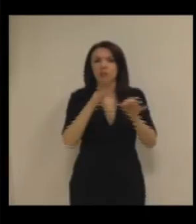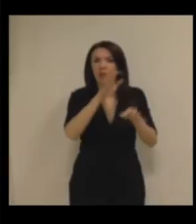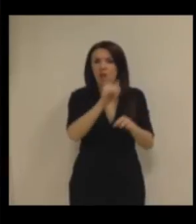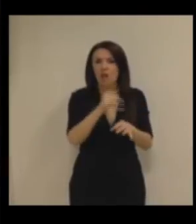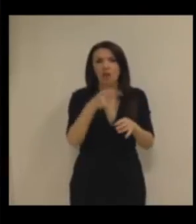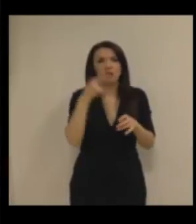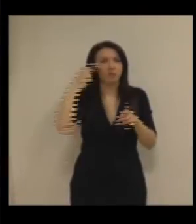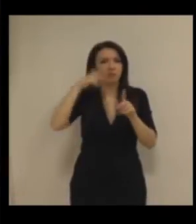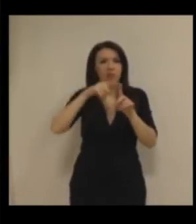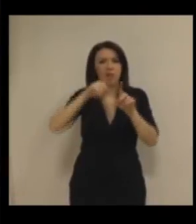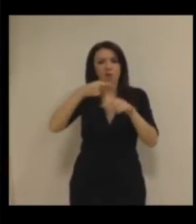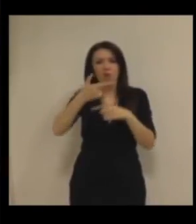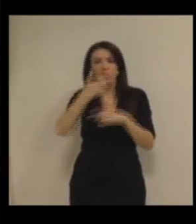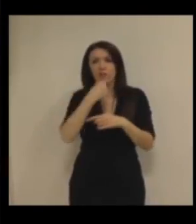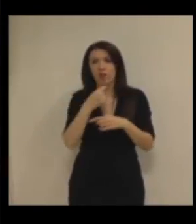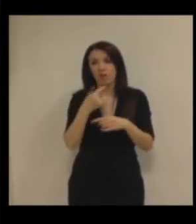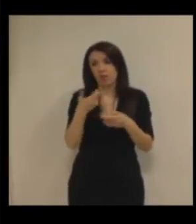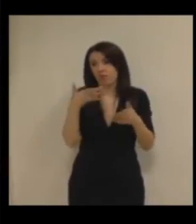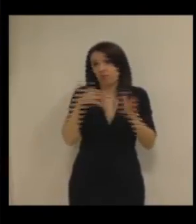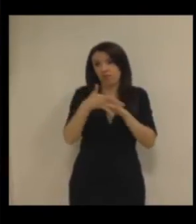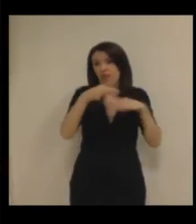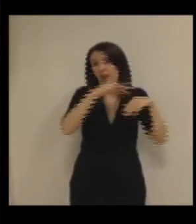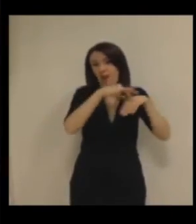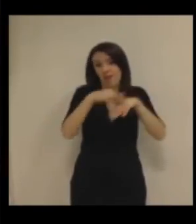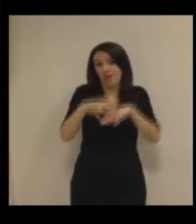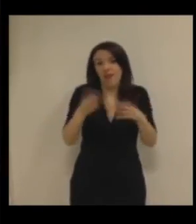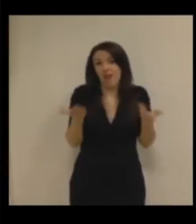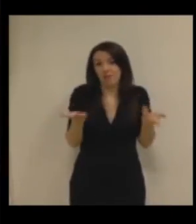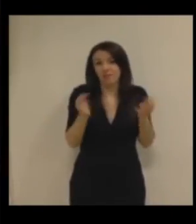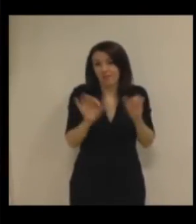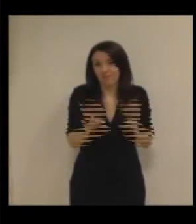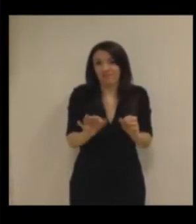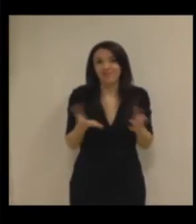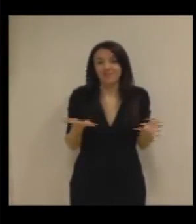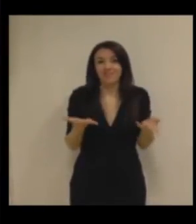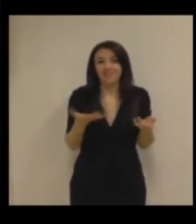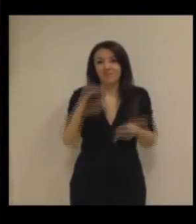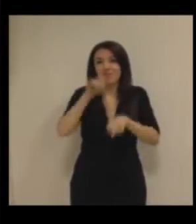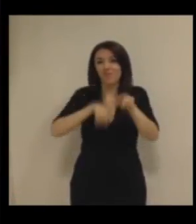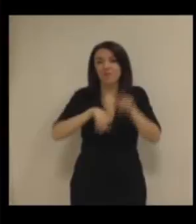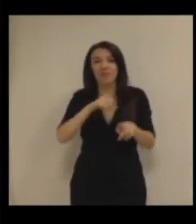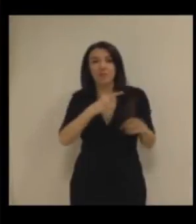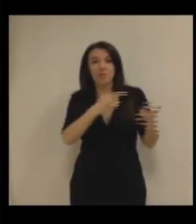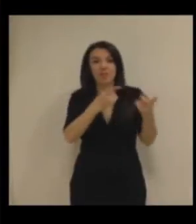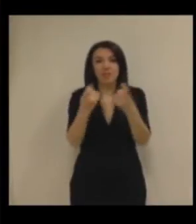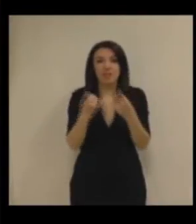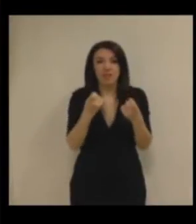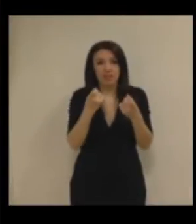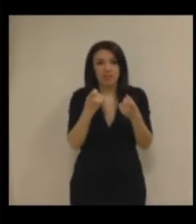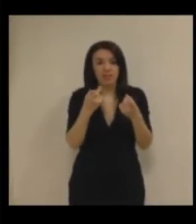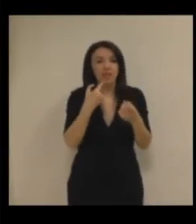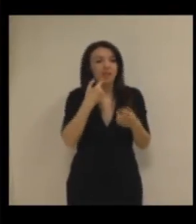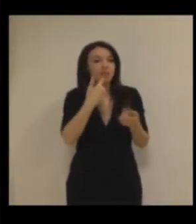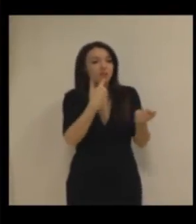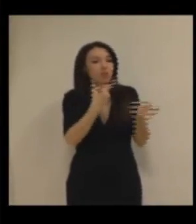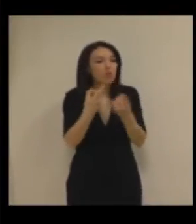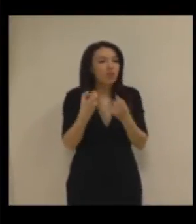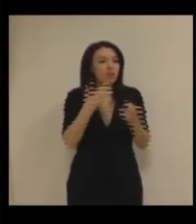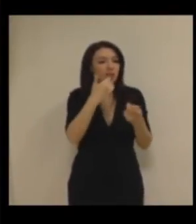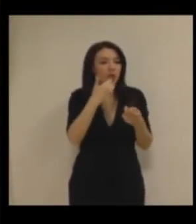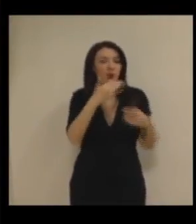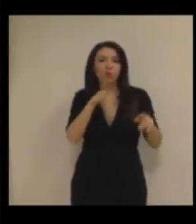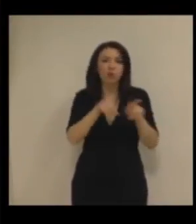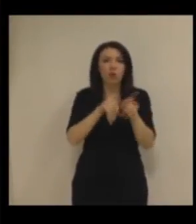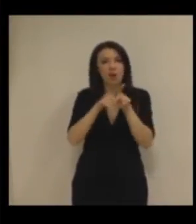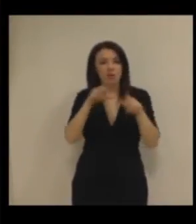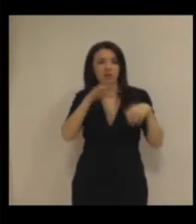fácilmente. Te va guiando, por te va guiando. Decirlo, en función de las necesidades que tú le estás indicando, o, la, claro, o